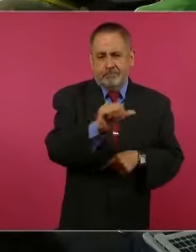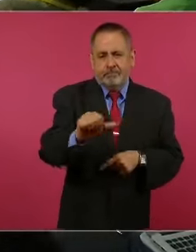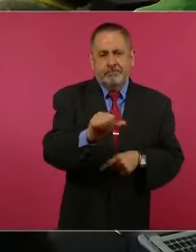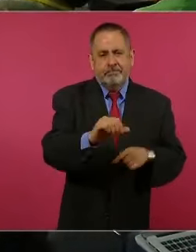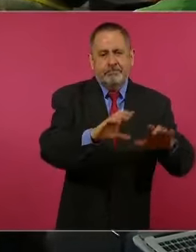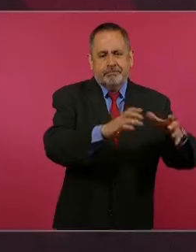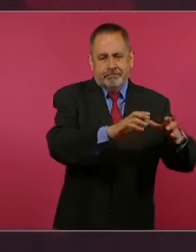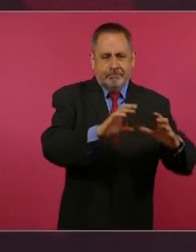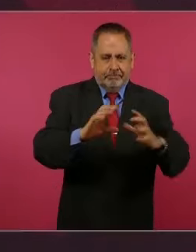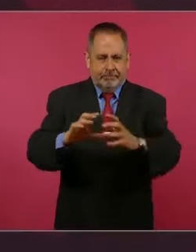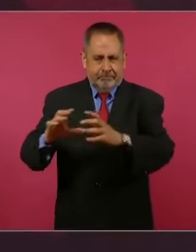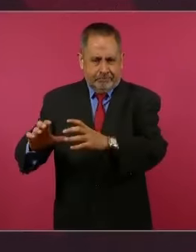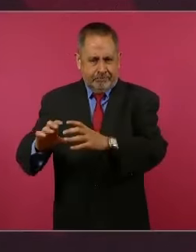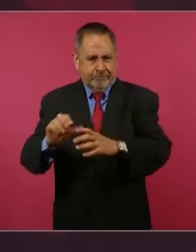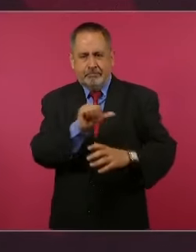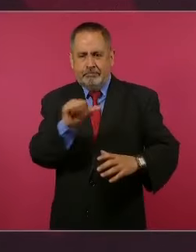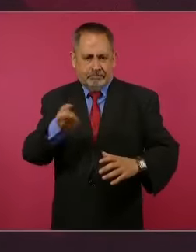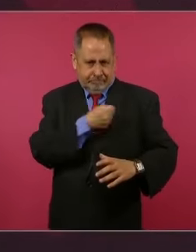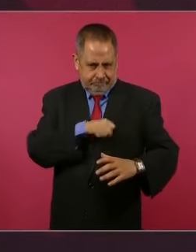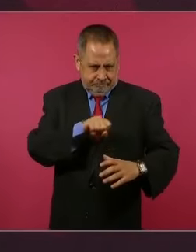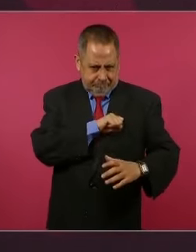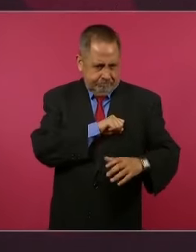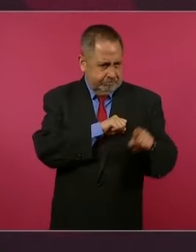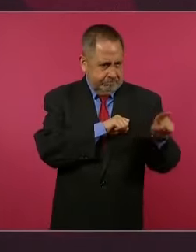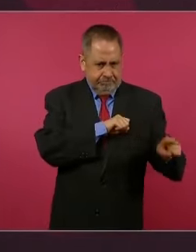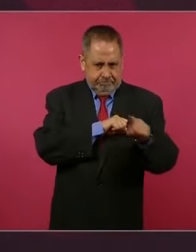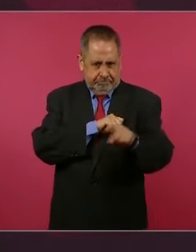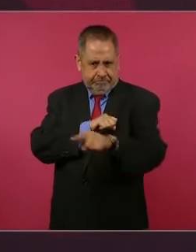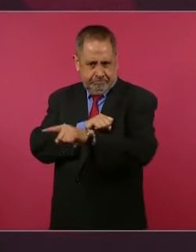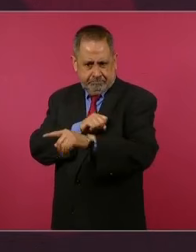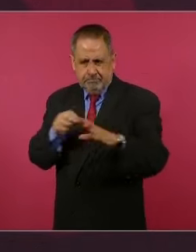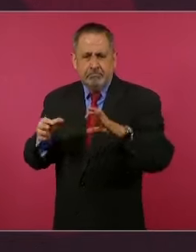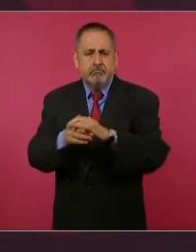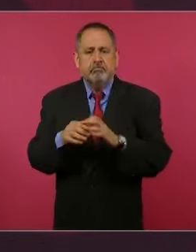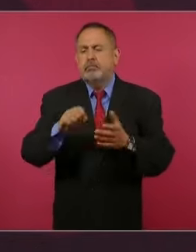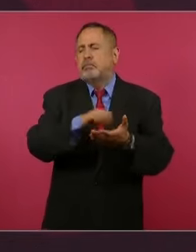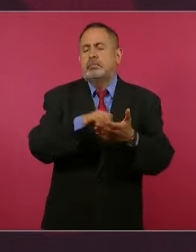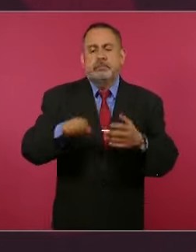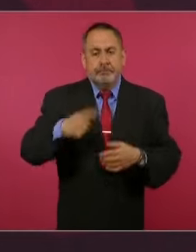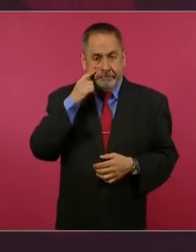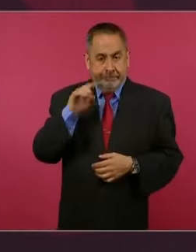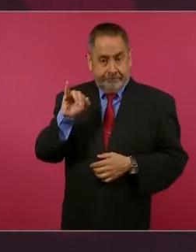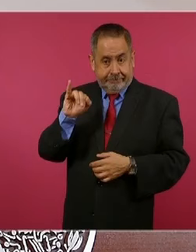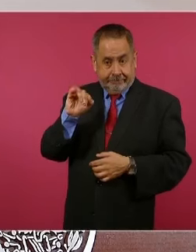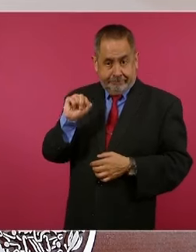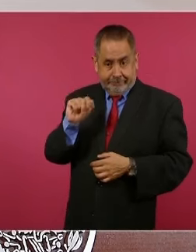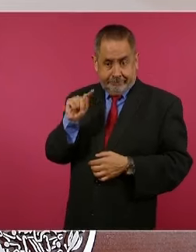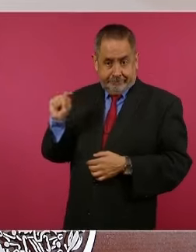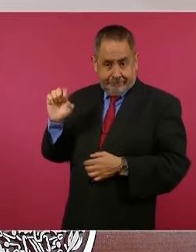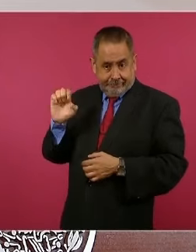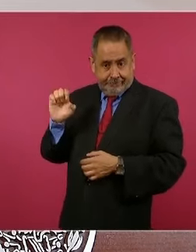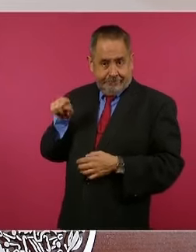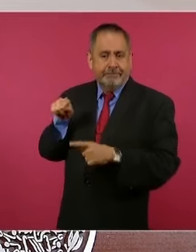porque hay eh hospitales del Iste que tienen